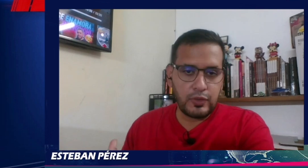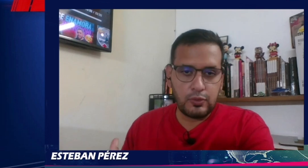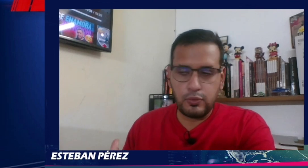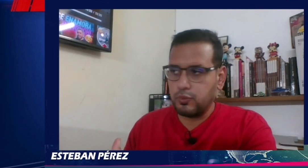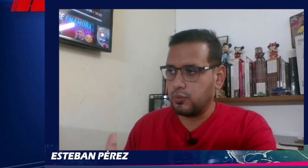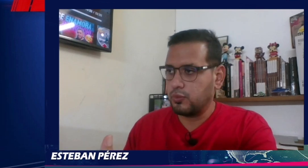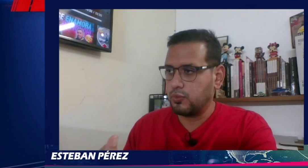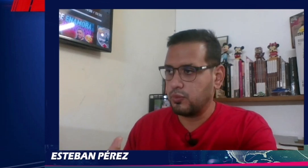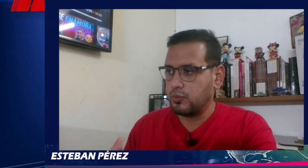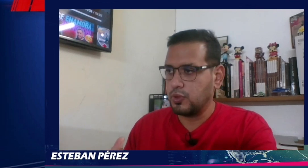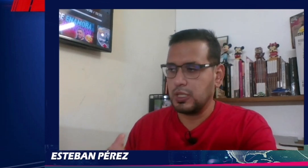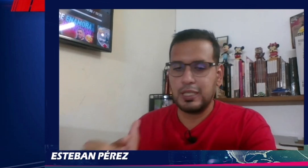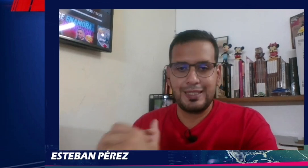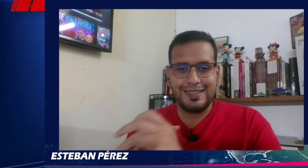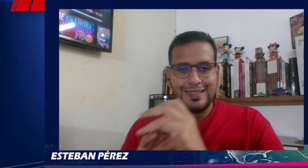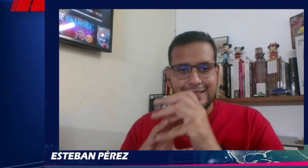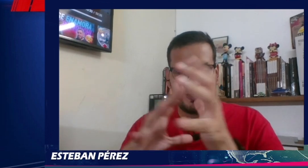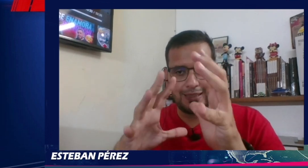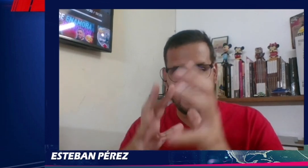científicos